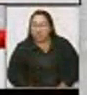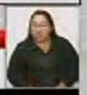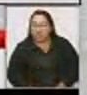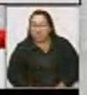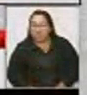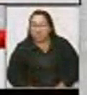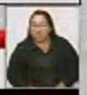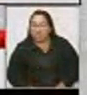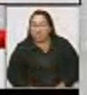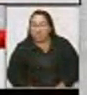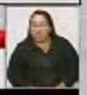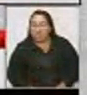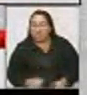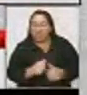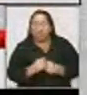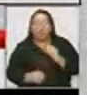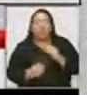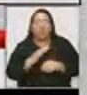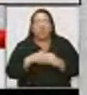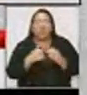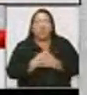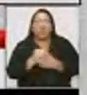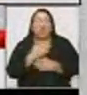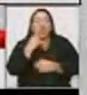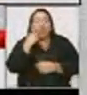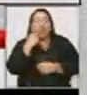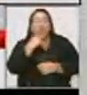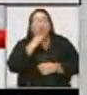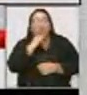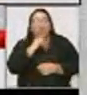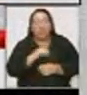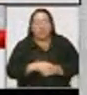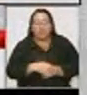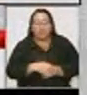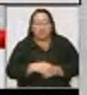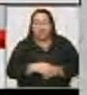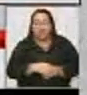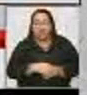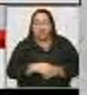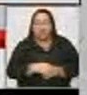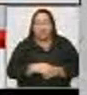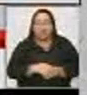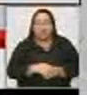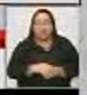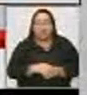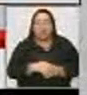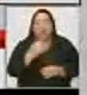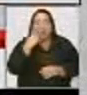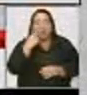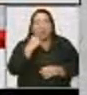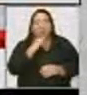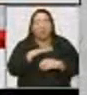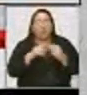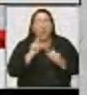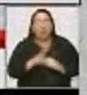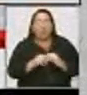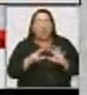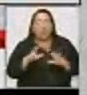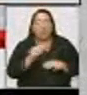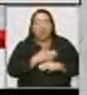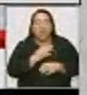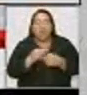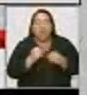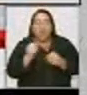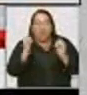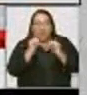que contribuyan a la reducción de brechas entre mujeres y hombres. En ese sentido, a diciembre del año 2018, tal